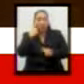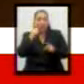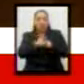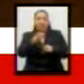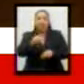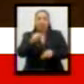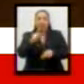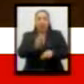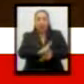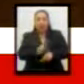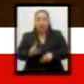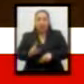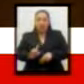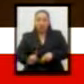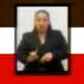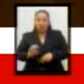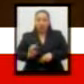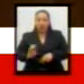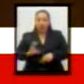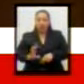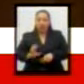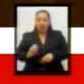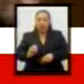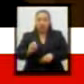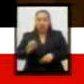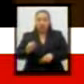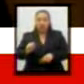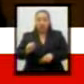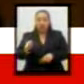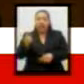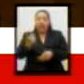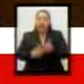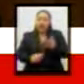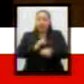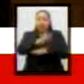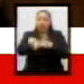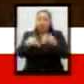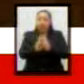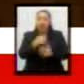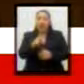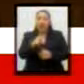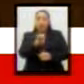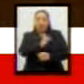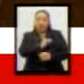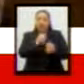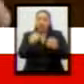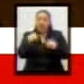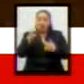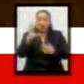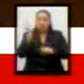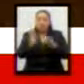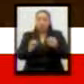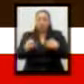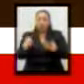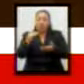por ejemplo, es que todas las instituciones que formulan sus presupuestos deben hacer una especie de